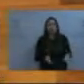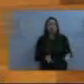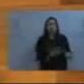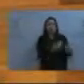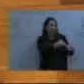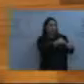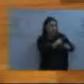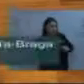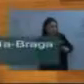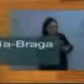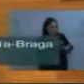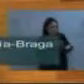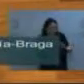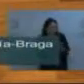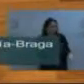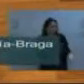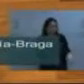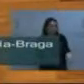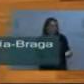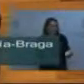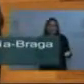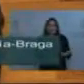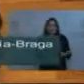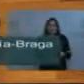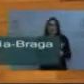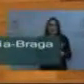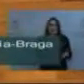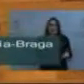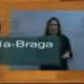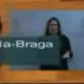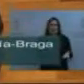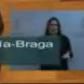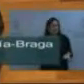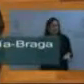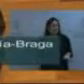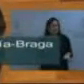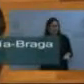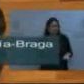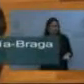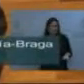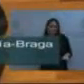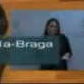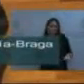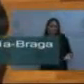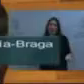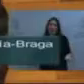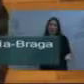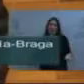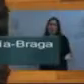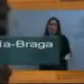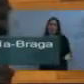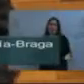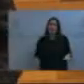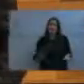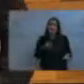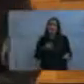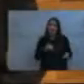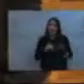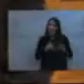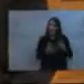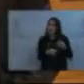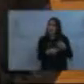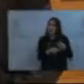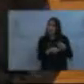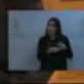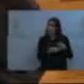hoy, señora consejera, casi le diría que me ofenden, ¿no? Mire, yo tengo aquí una moción que